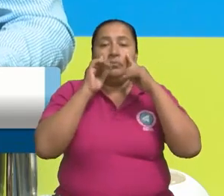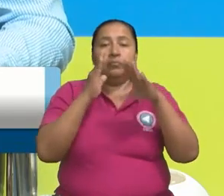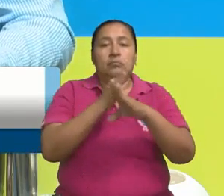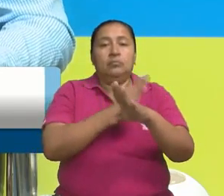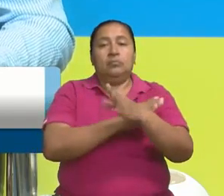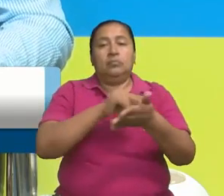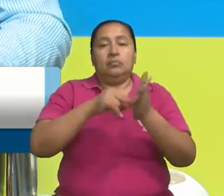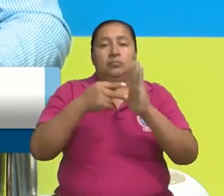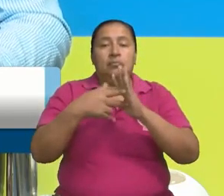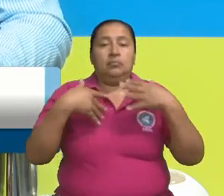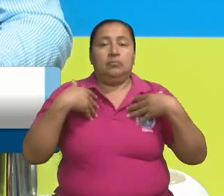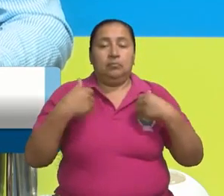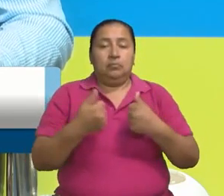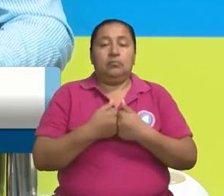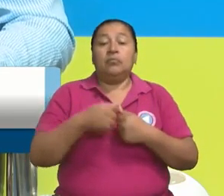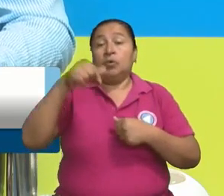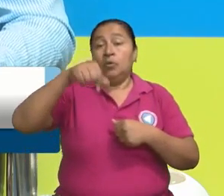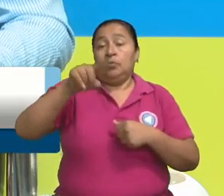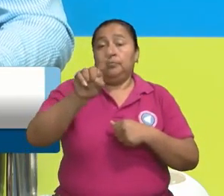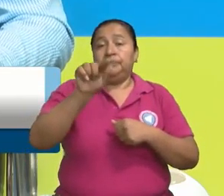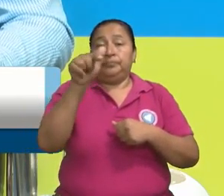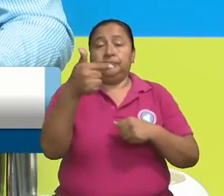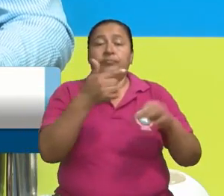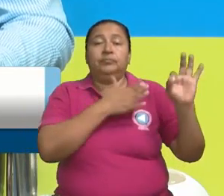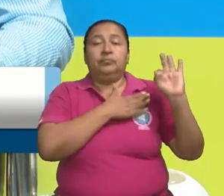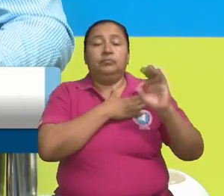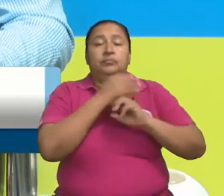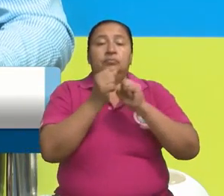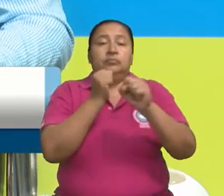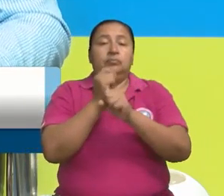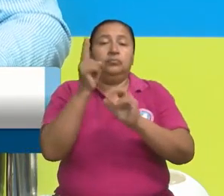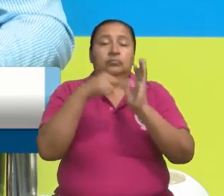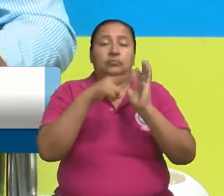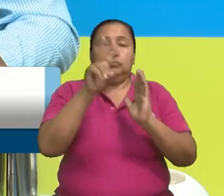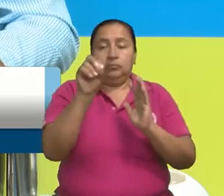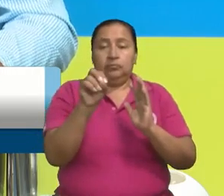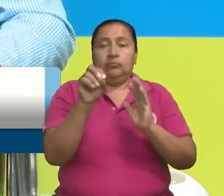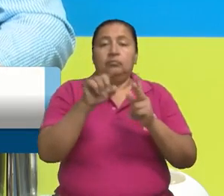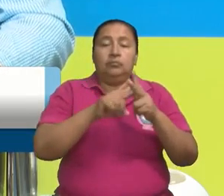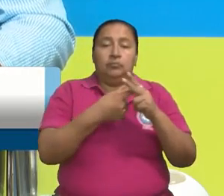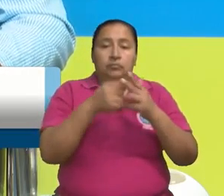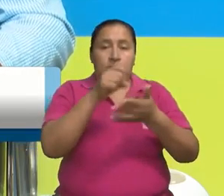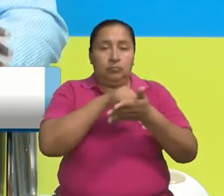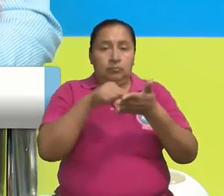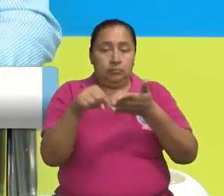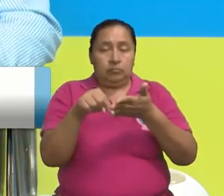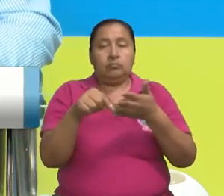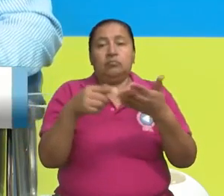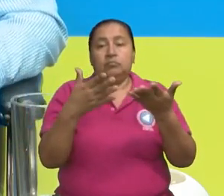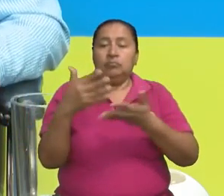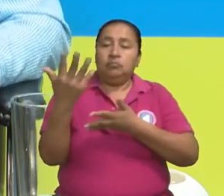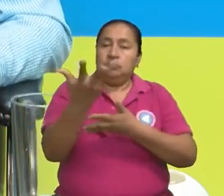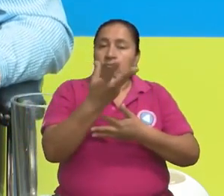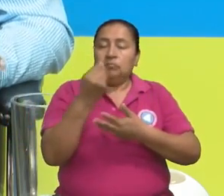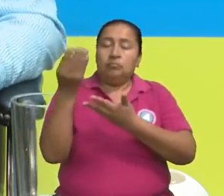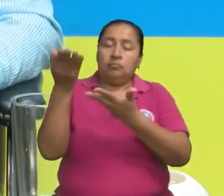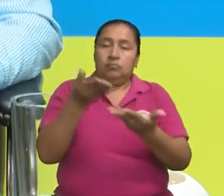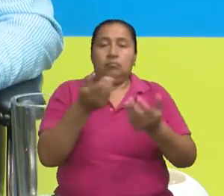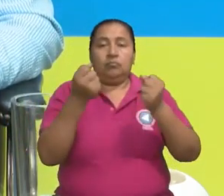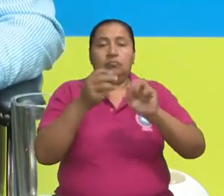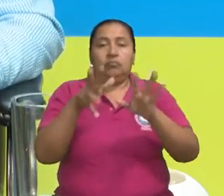hoy 17 de febrero del año 2020 iniciando semana así que sean todos bienvenidos y bienvenidas